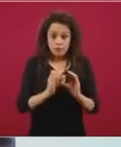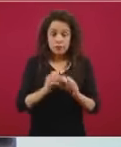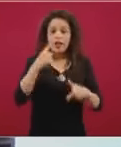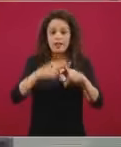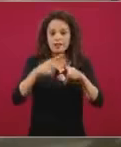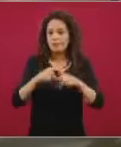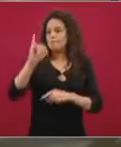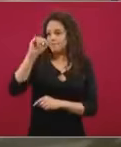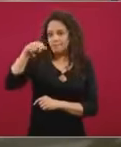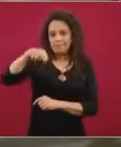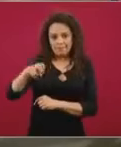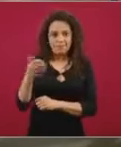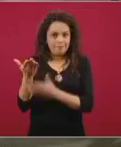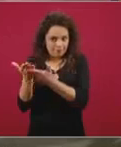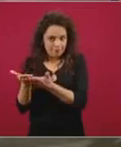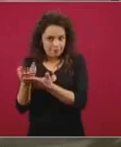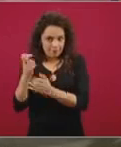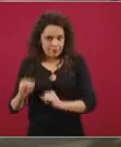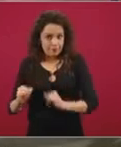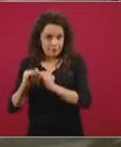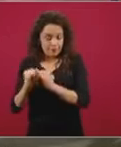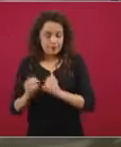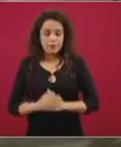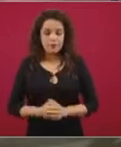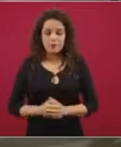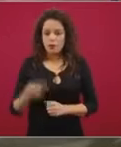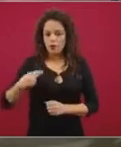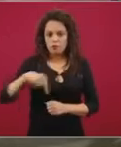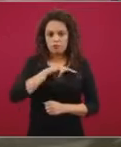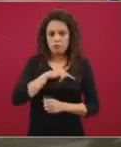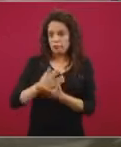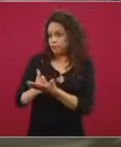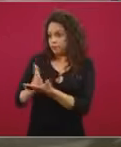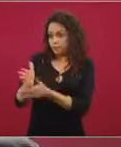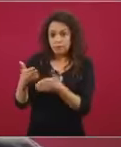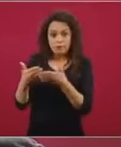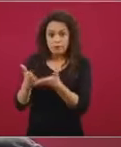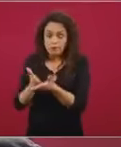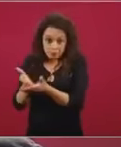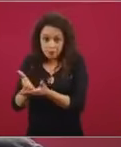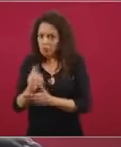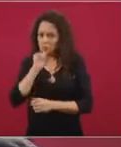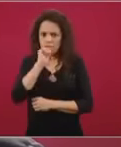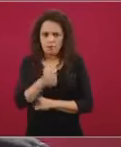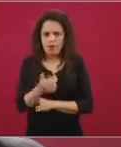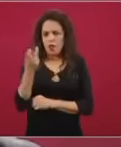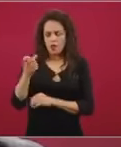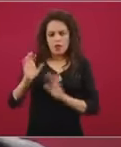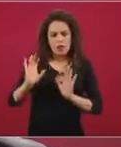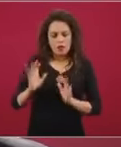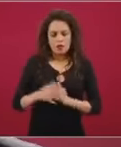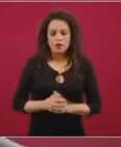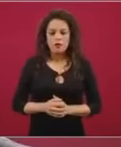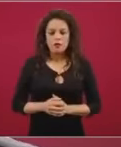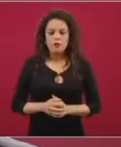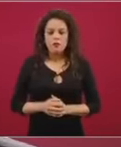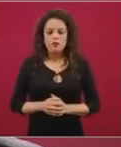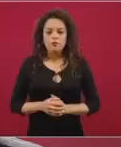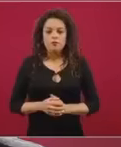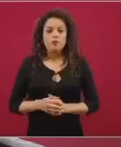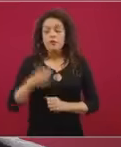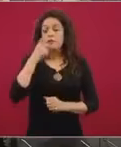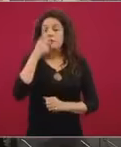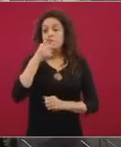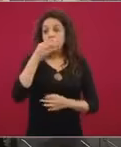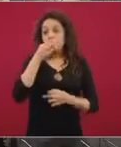INE, y nosotros no interferimos en forma alguna con eso. En algún momento había un clamor de que la